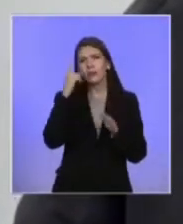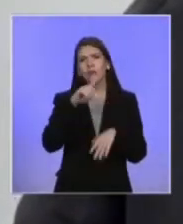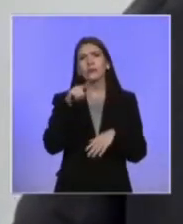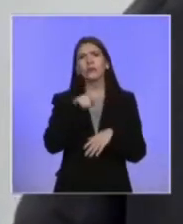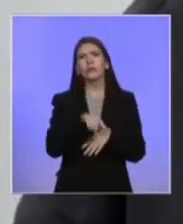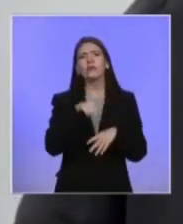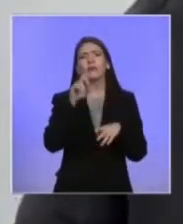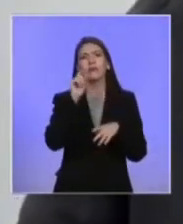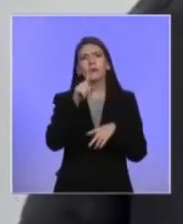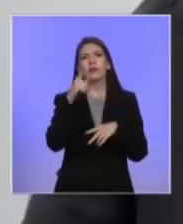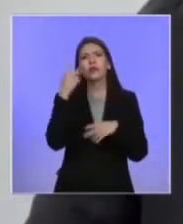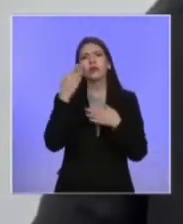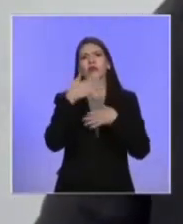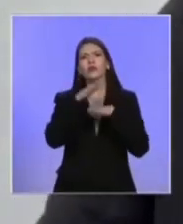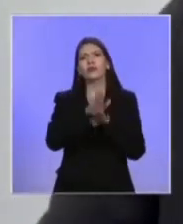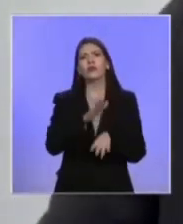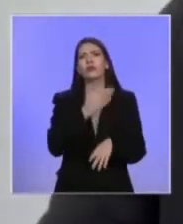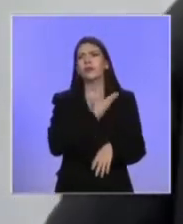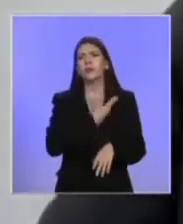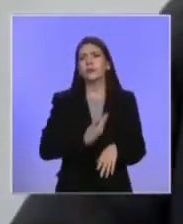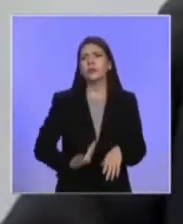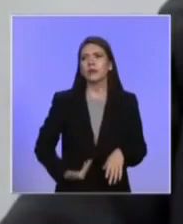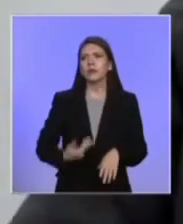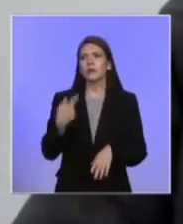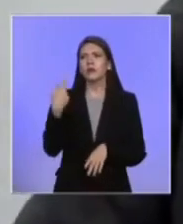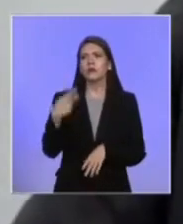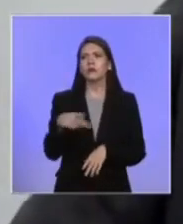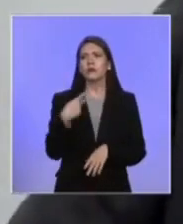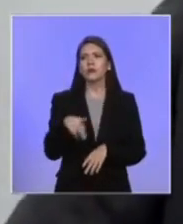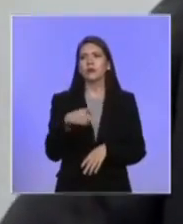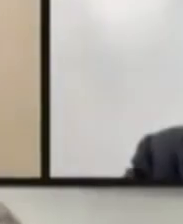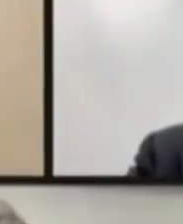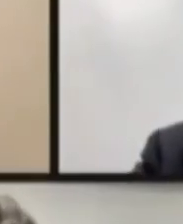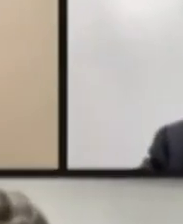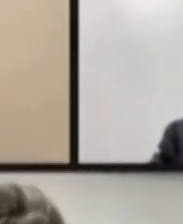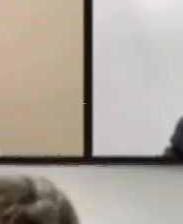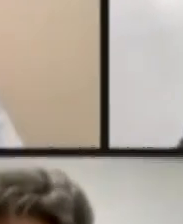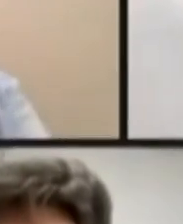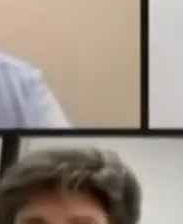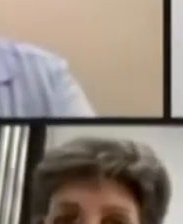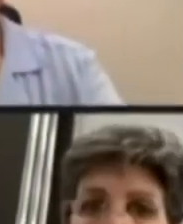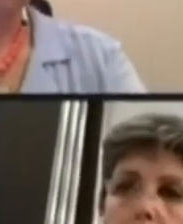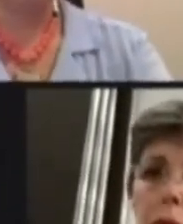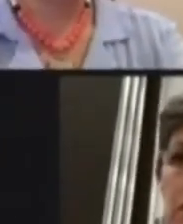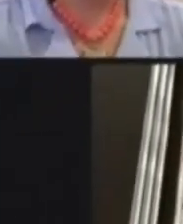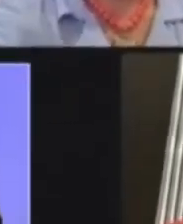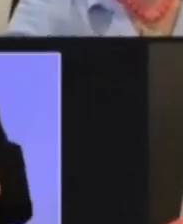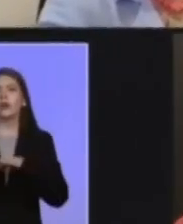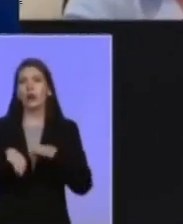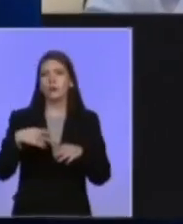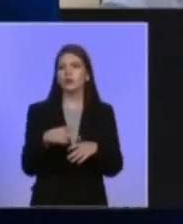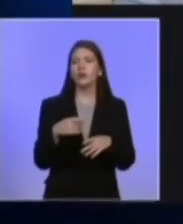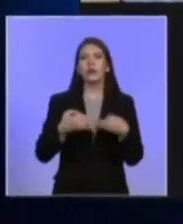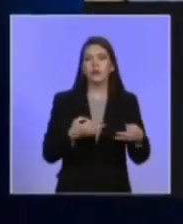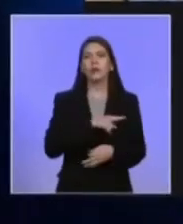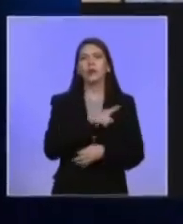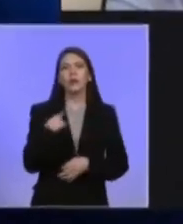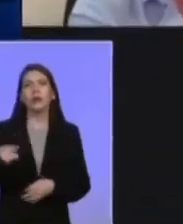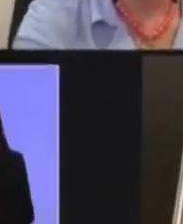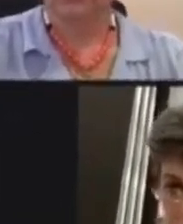desempeños de la presidencia del tribunal electoral del poder judicial de la federación el entonces todavía presidente se defendió